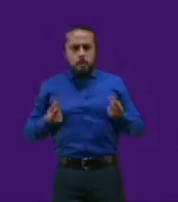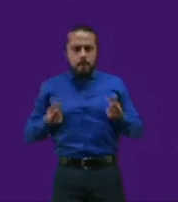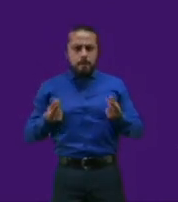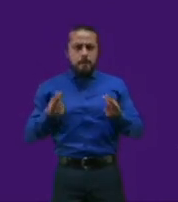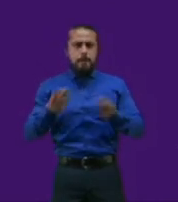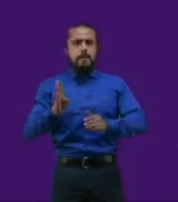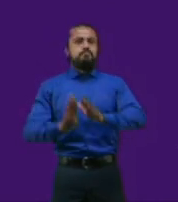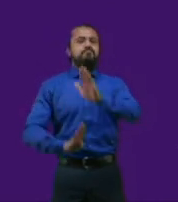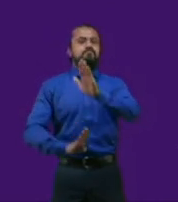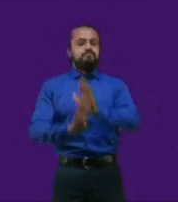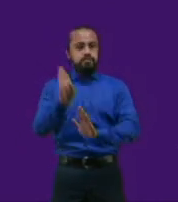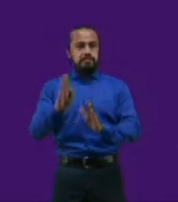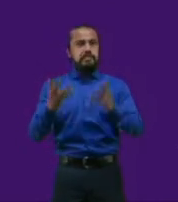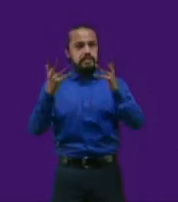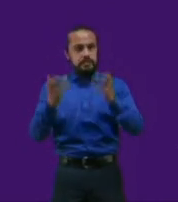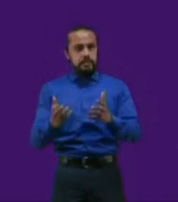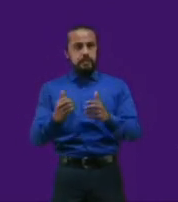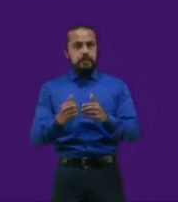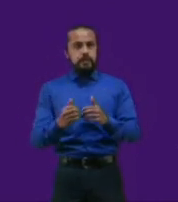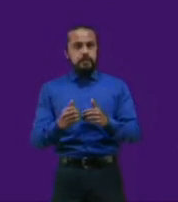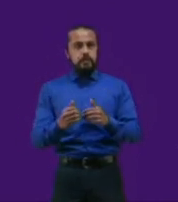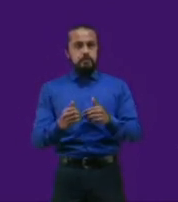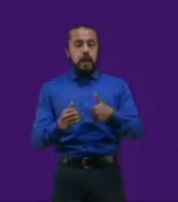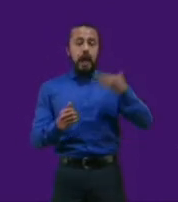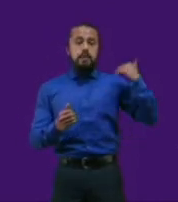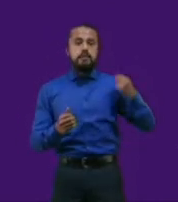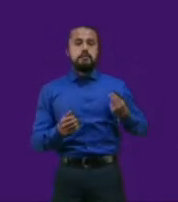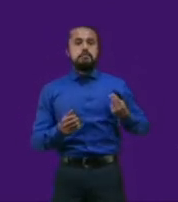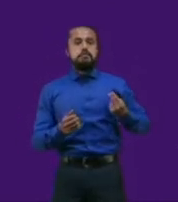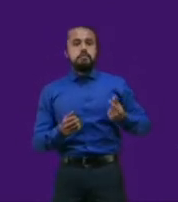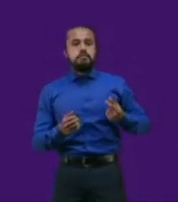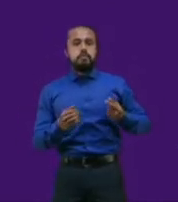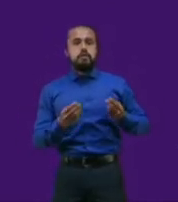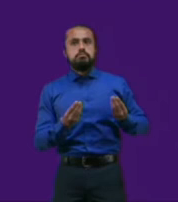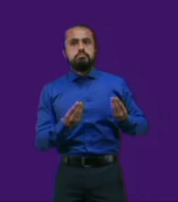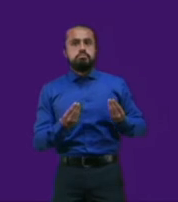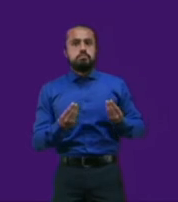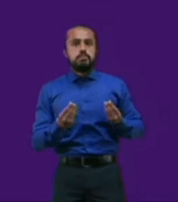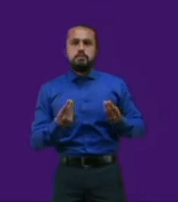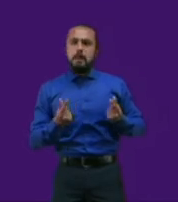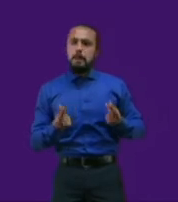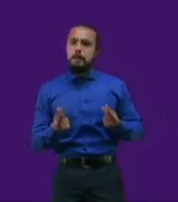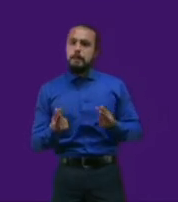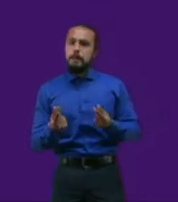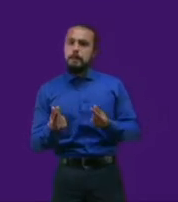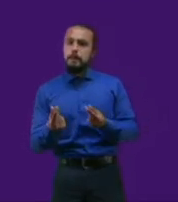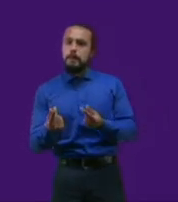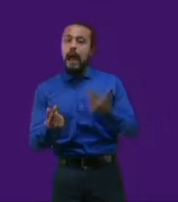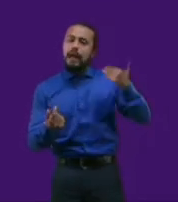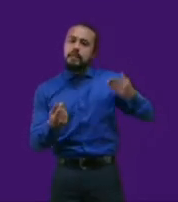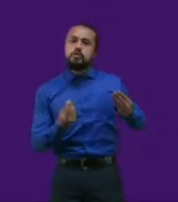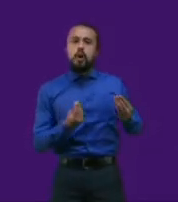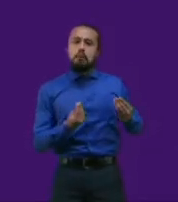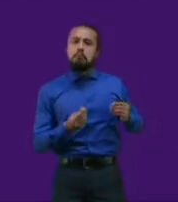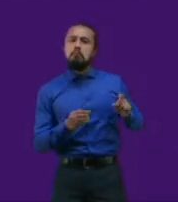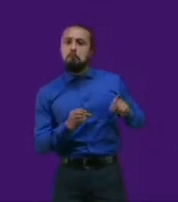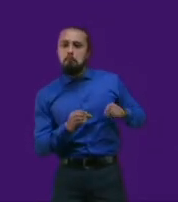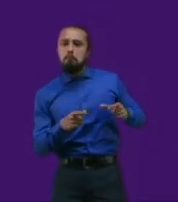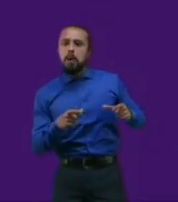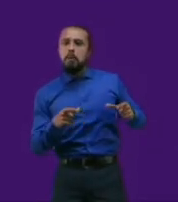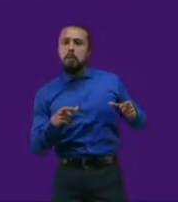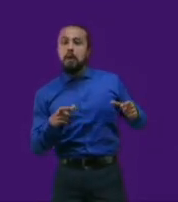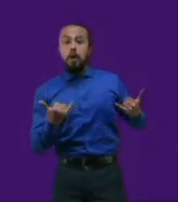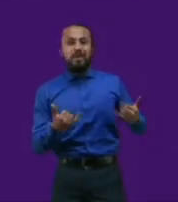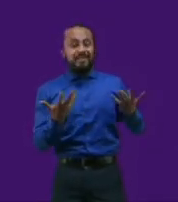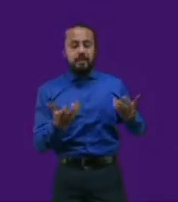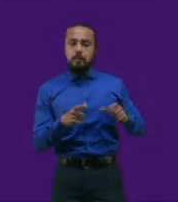sea, ya no al ritmo que hemos venido, que es más orgánico, sino aceleradamente. Para eso yo siento que el equipo es